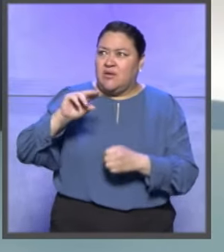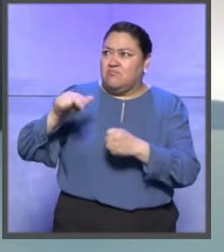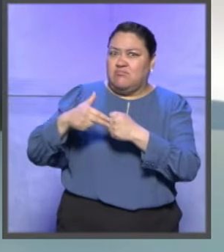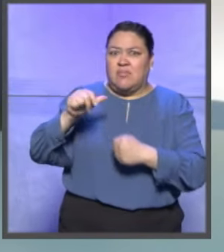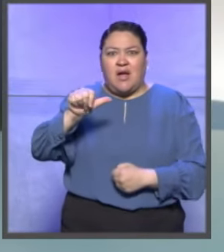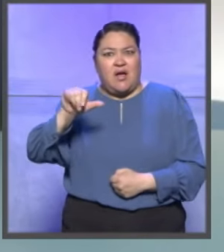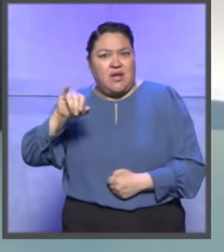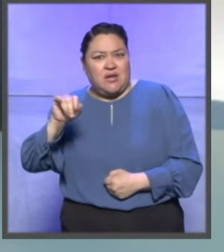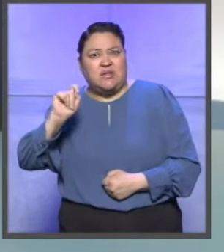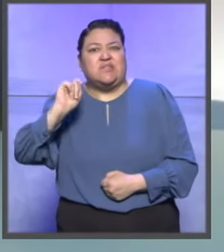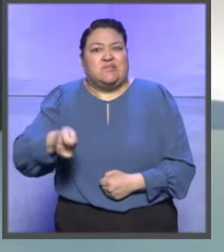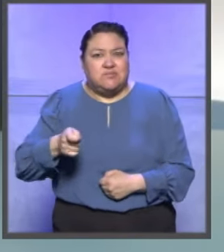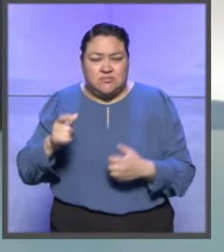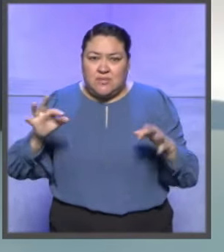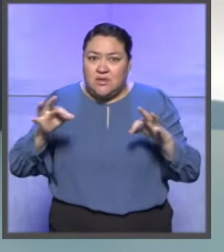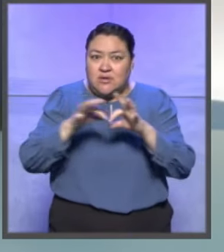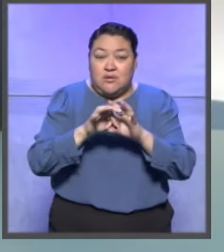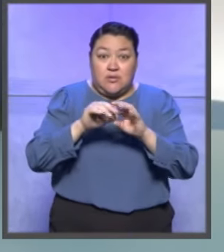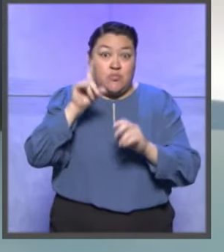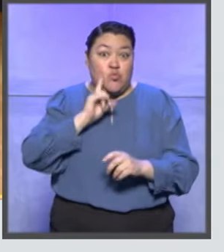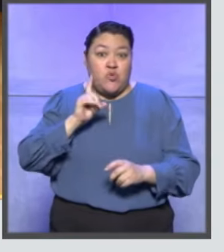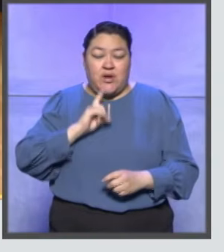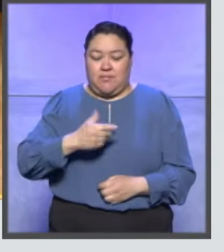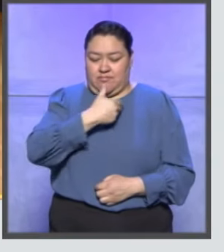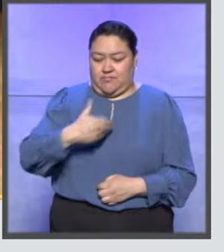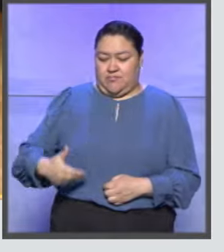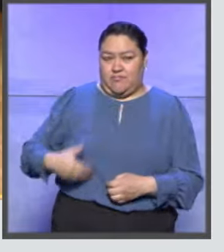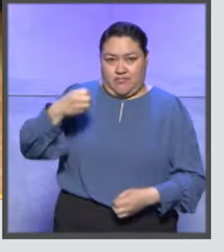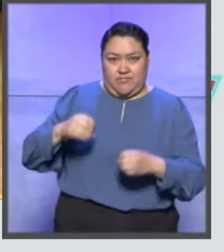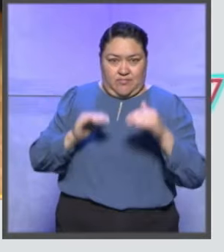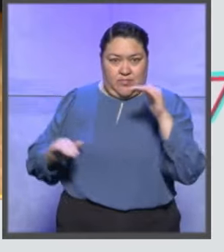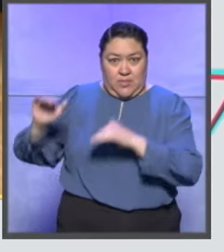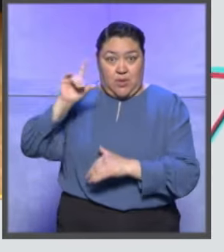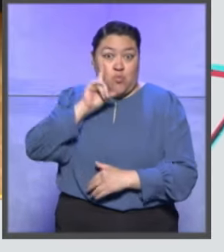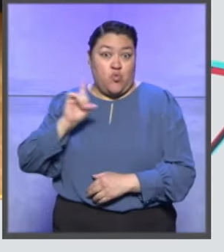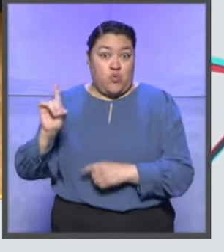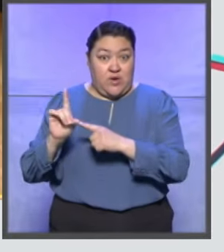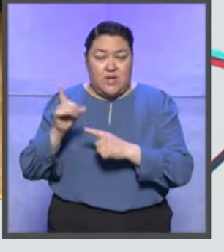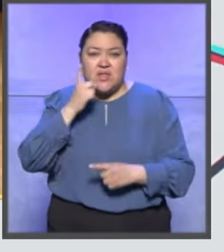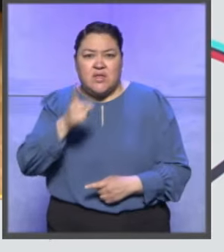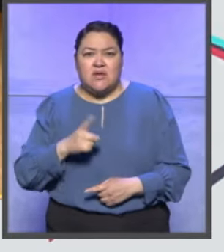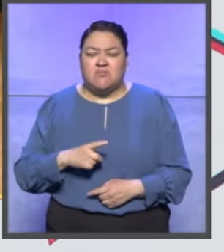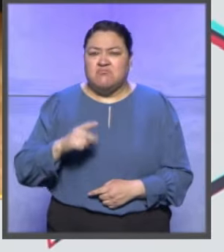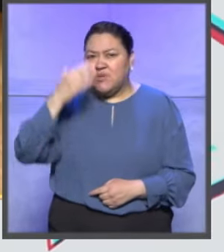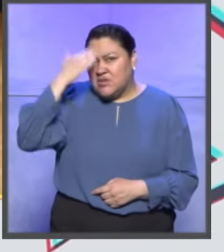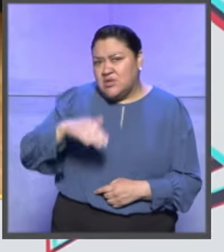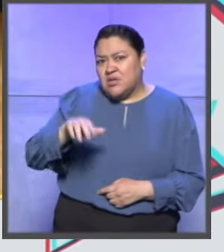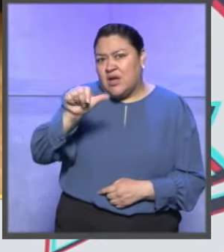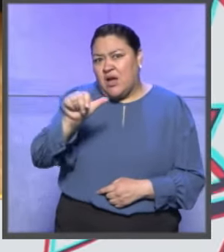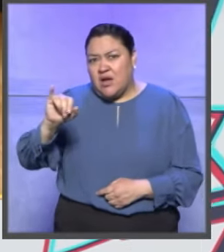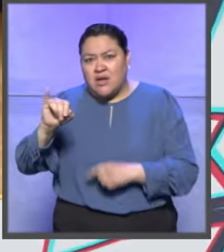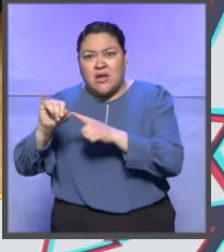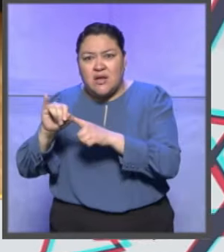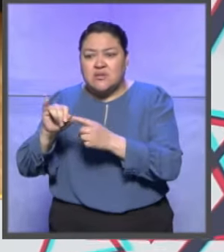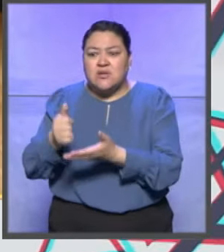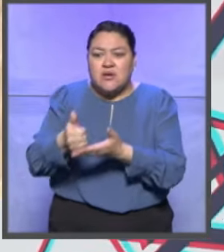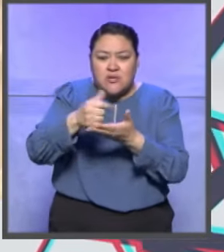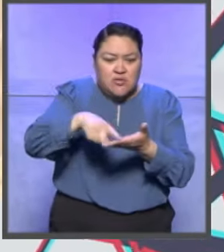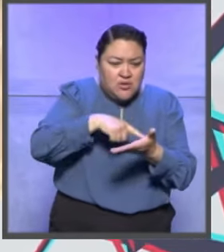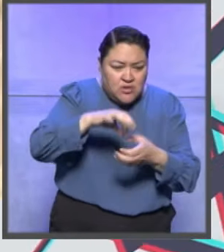inteligencia artificial en la privacidad, la magistrada presidenta Mónica Soto dijo que el uso de la inteligencia artificial en el proceso